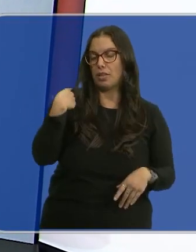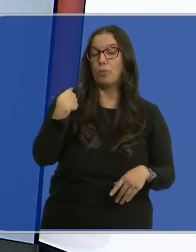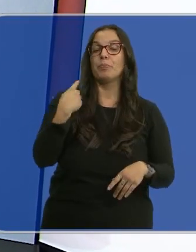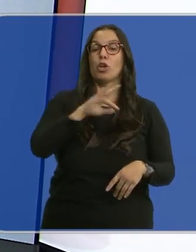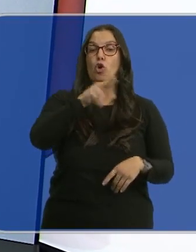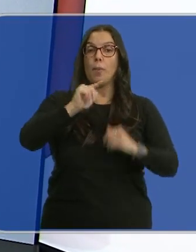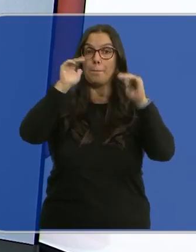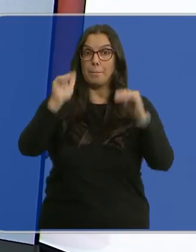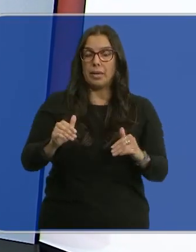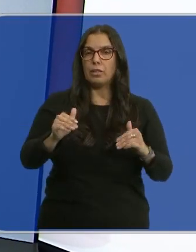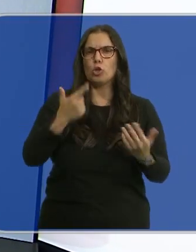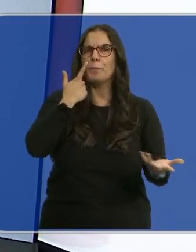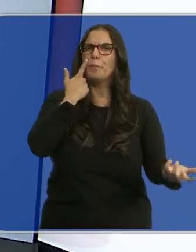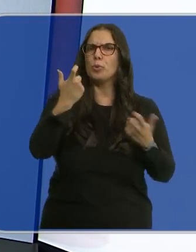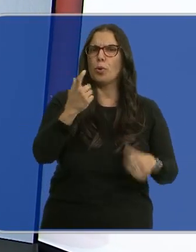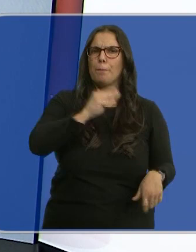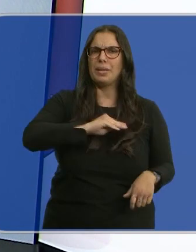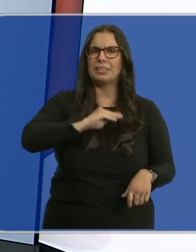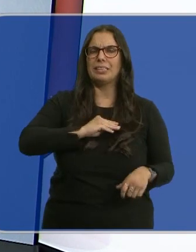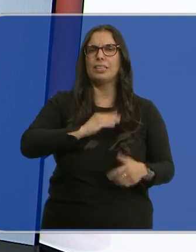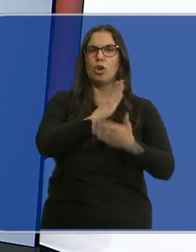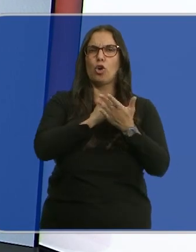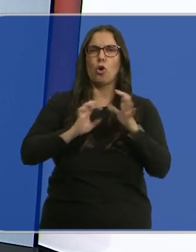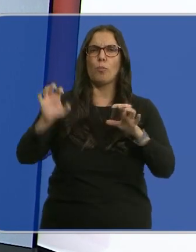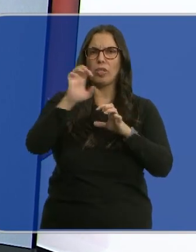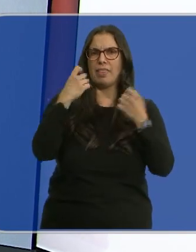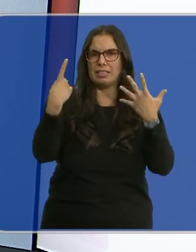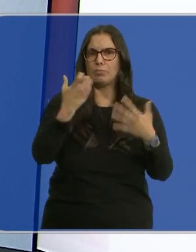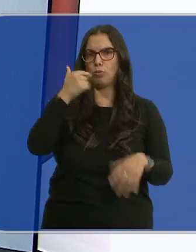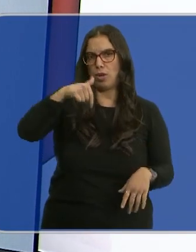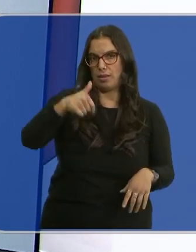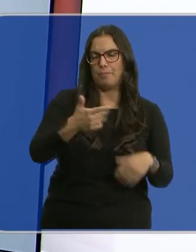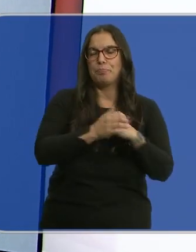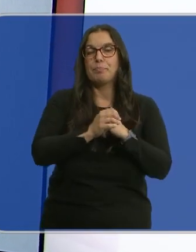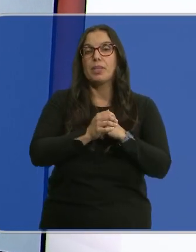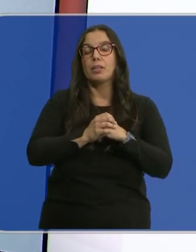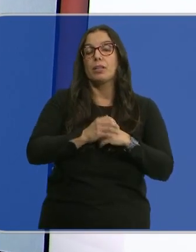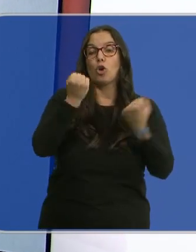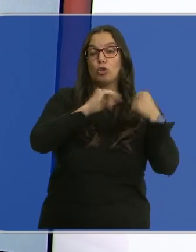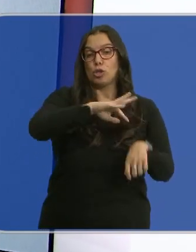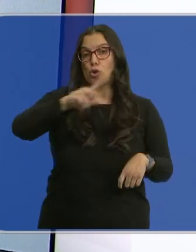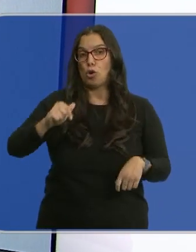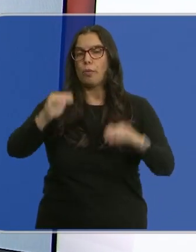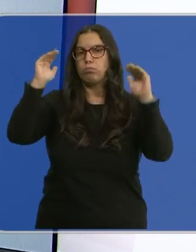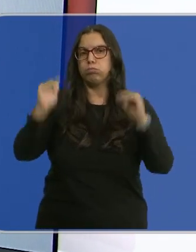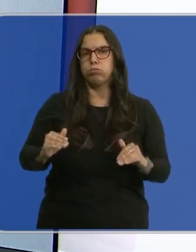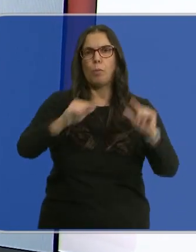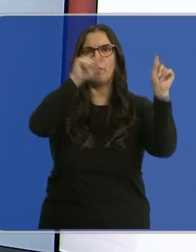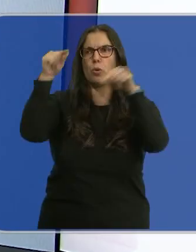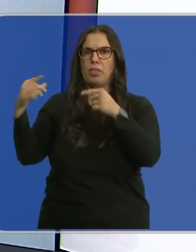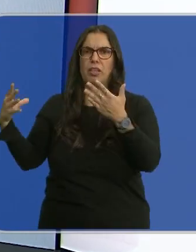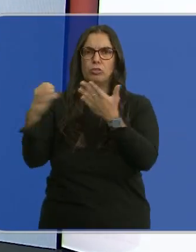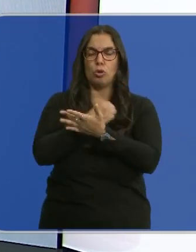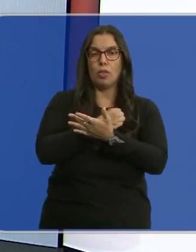los hurtos es especialmente significativa en 6 comunidades, una de ellas la nuestra. El robo de coches se reduce en casi todas las